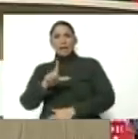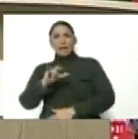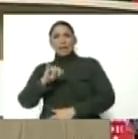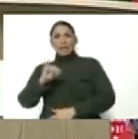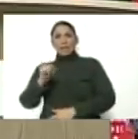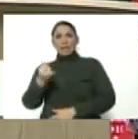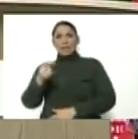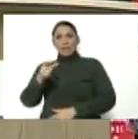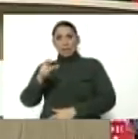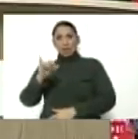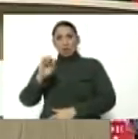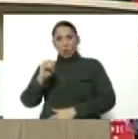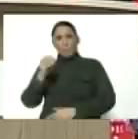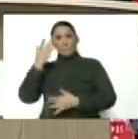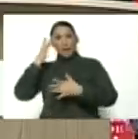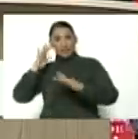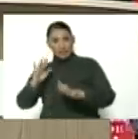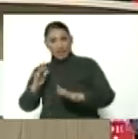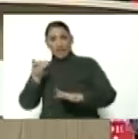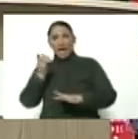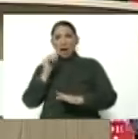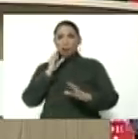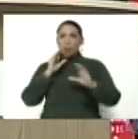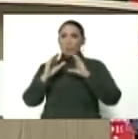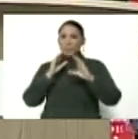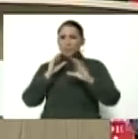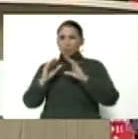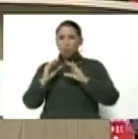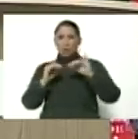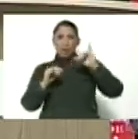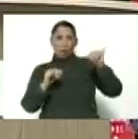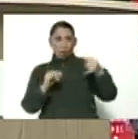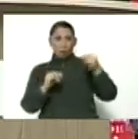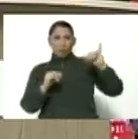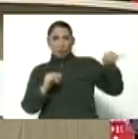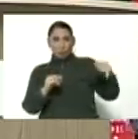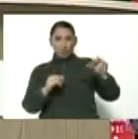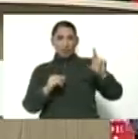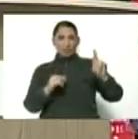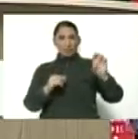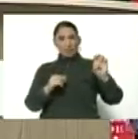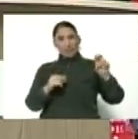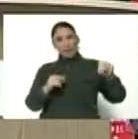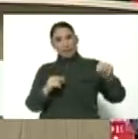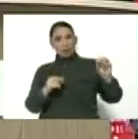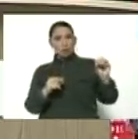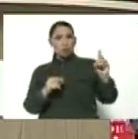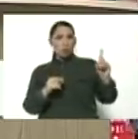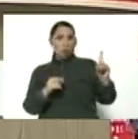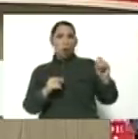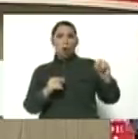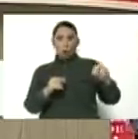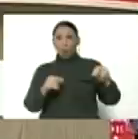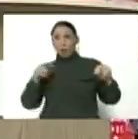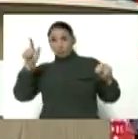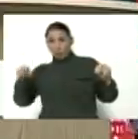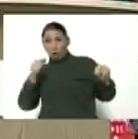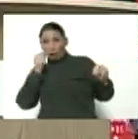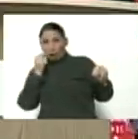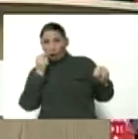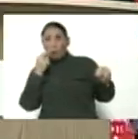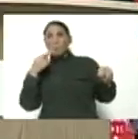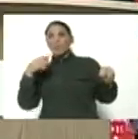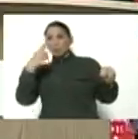porque pareciera que hubo unas conversaciones entre JJ Rendón y Eligio Cedeño, y Eligio Cedeño se comprometió a pagar el monto